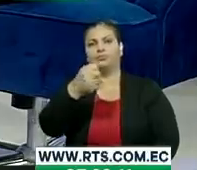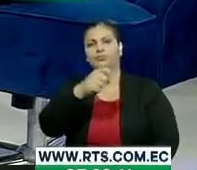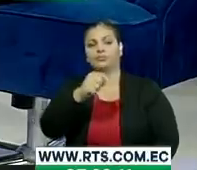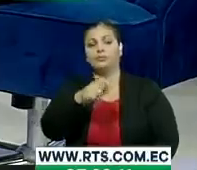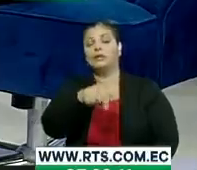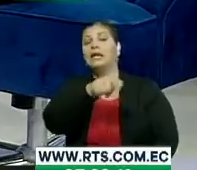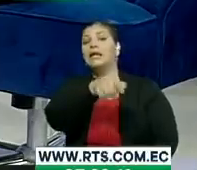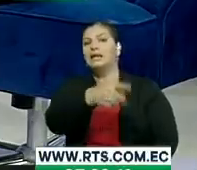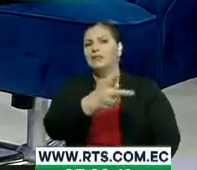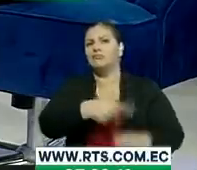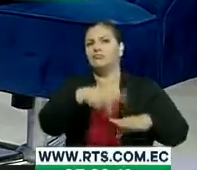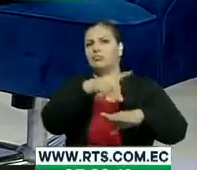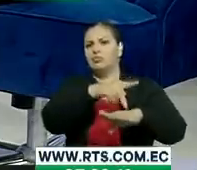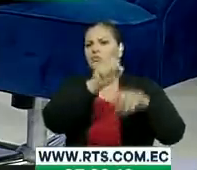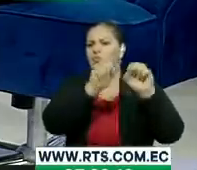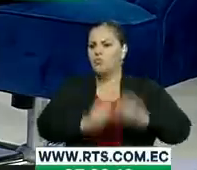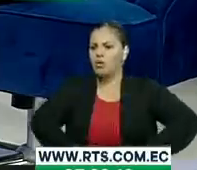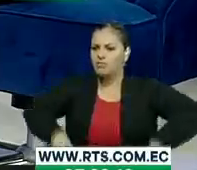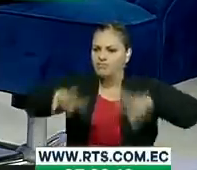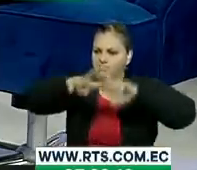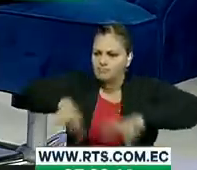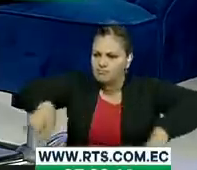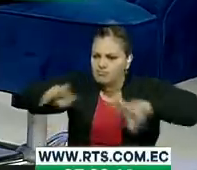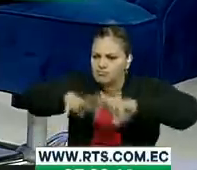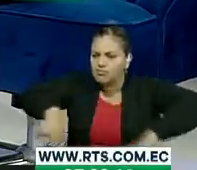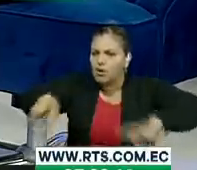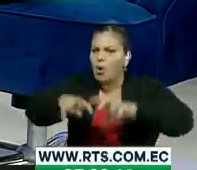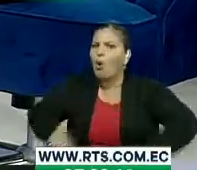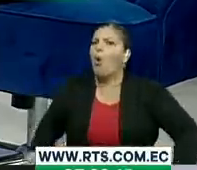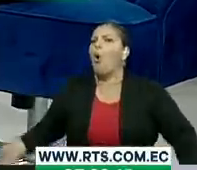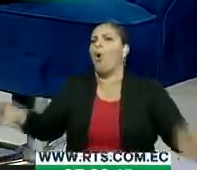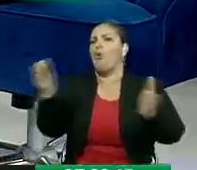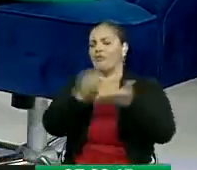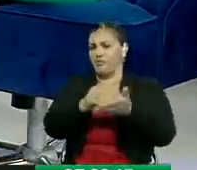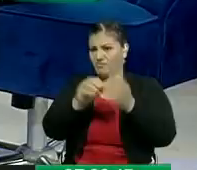último documento con conclusiones que tenía verdades contundentes, según